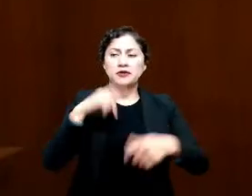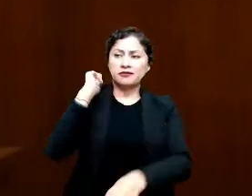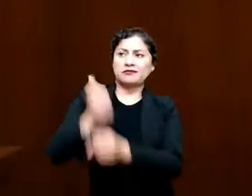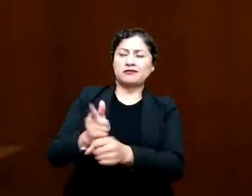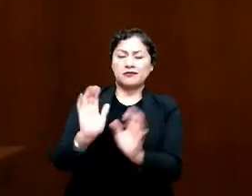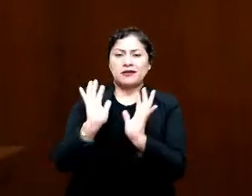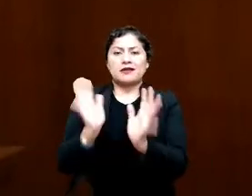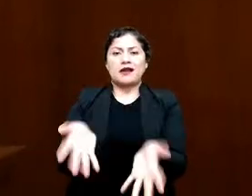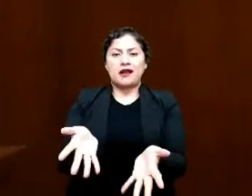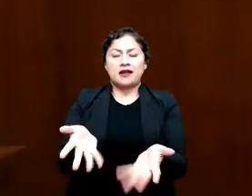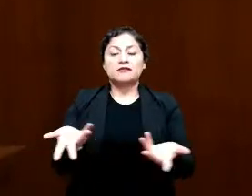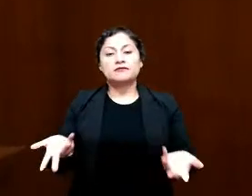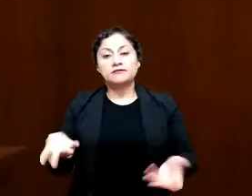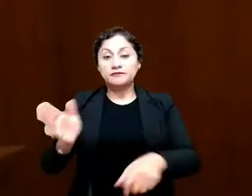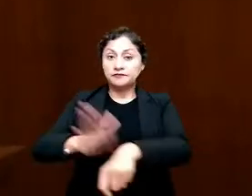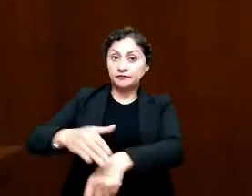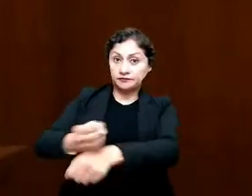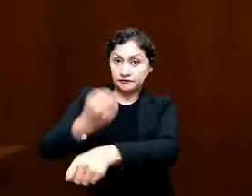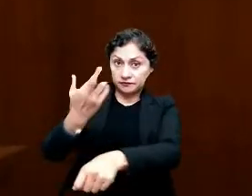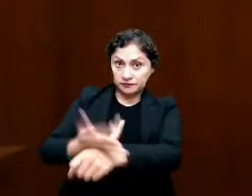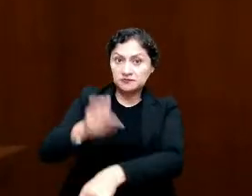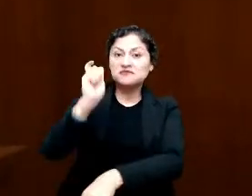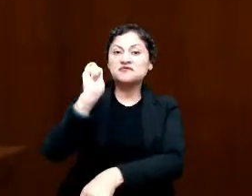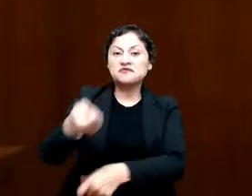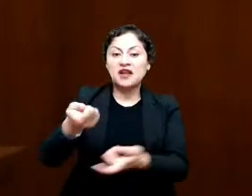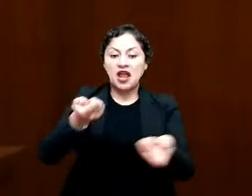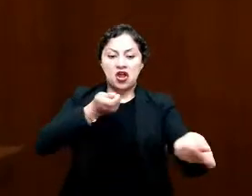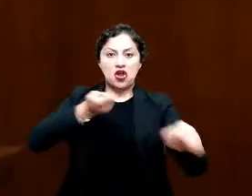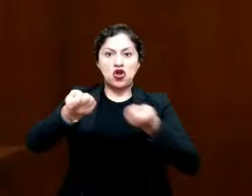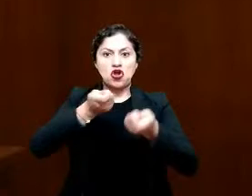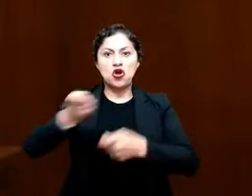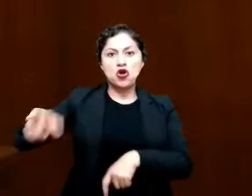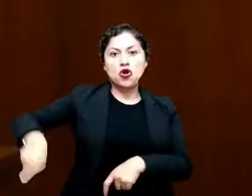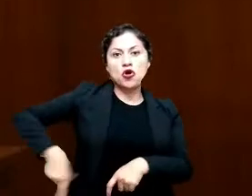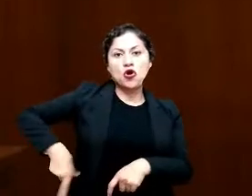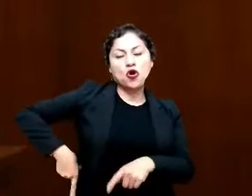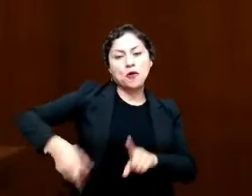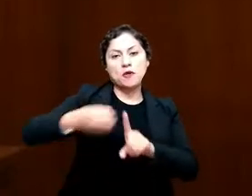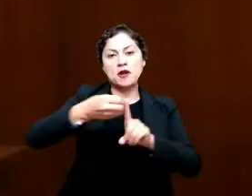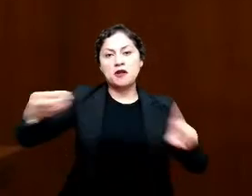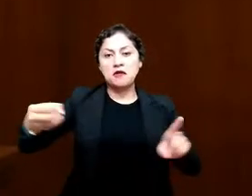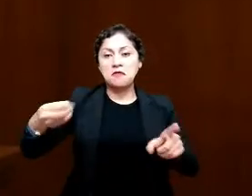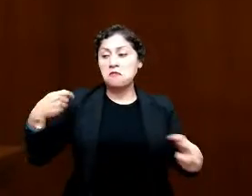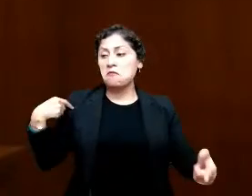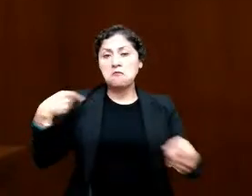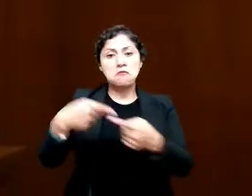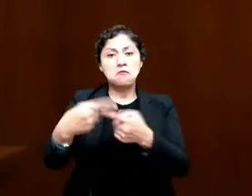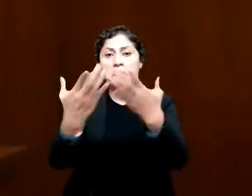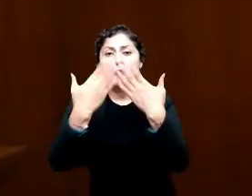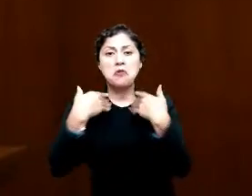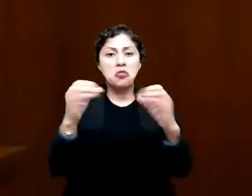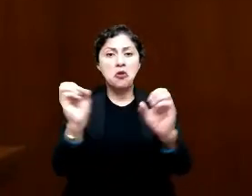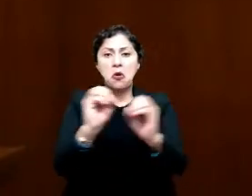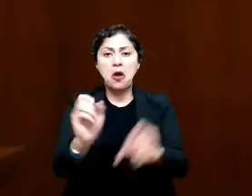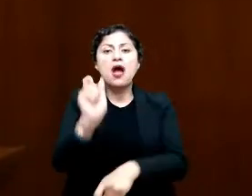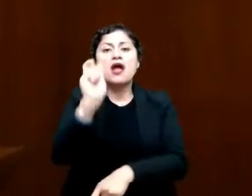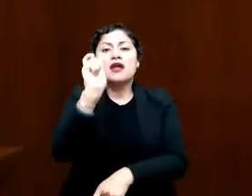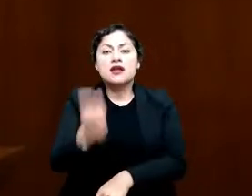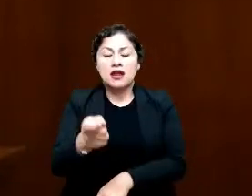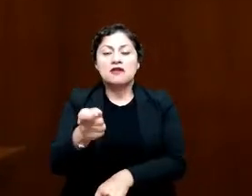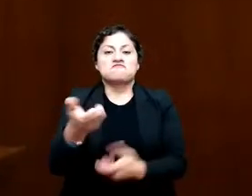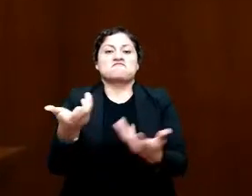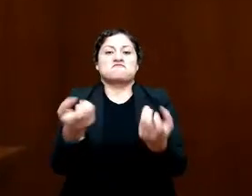Señor secretario, la gobernabilidad que no se ha dado en este gobierno, pues también implica cohesión